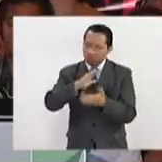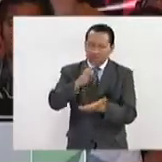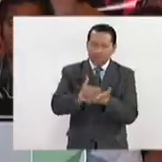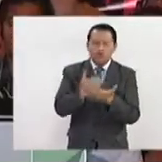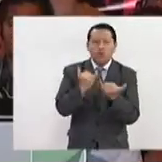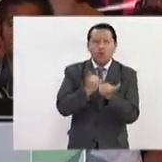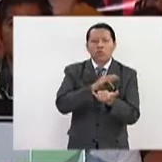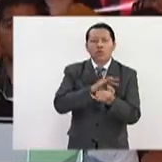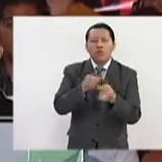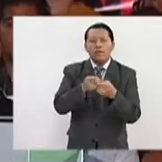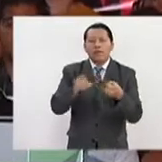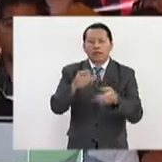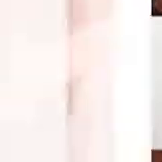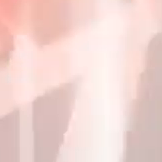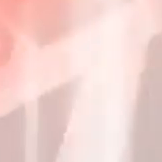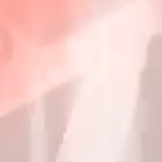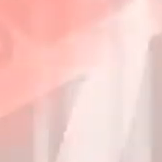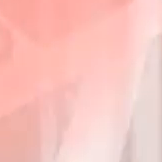proyectos de desarrollo.